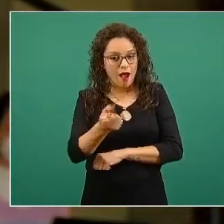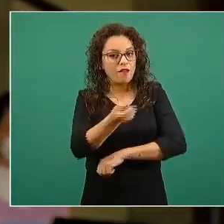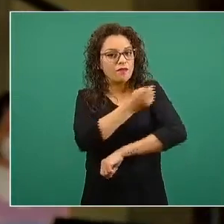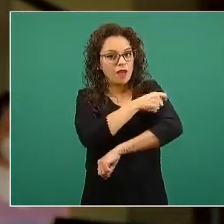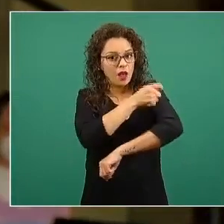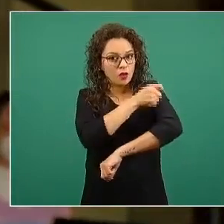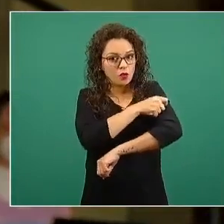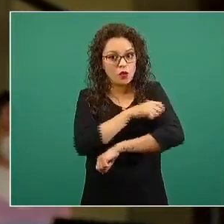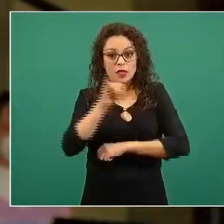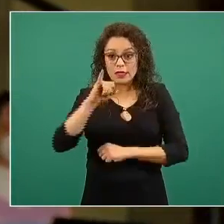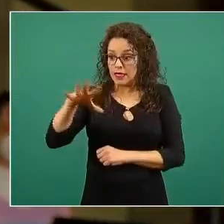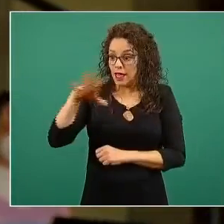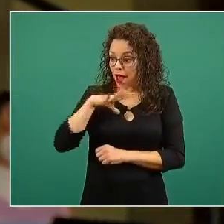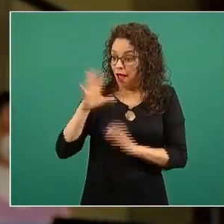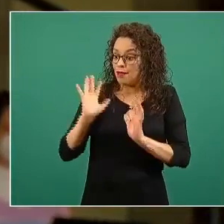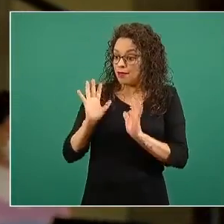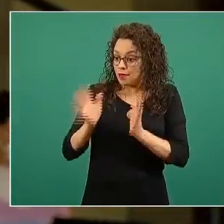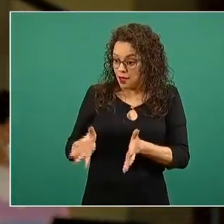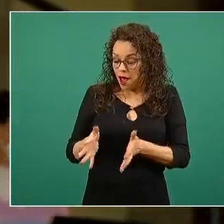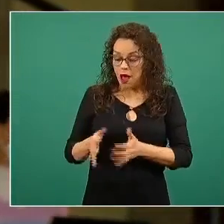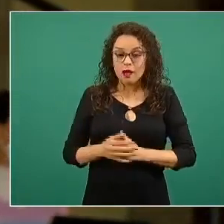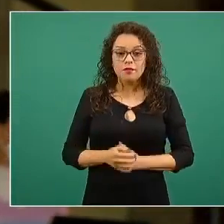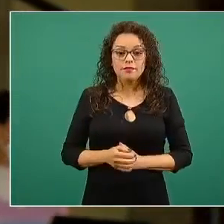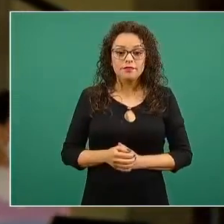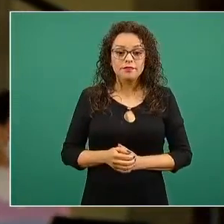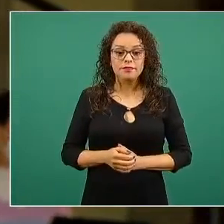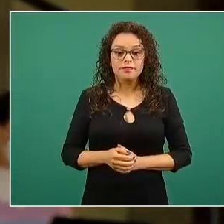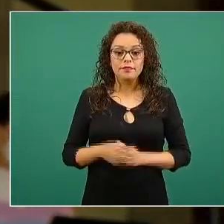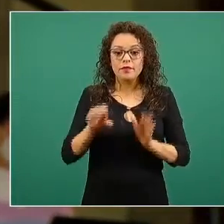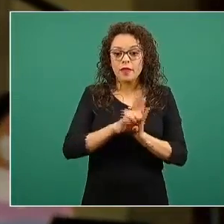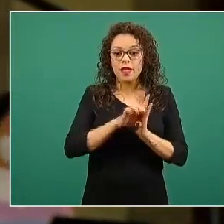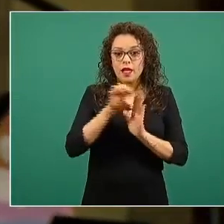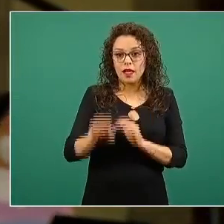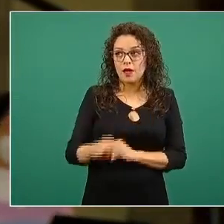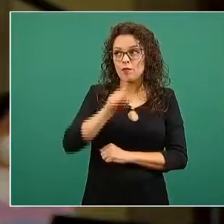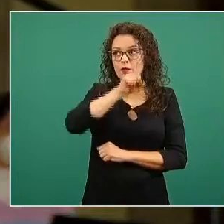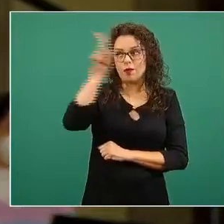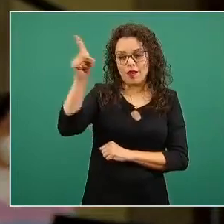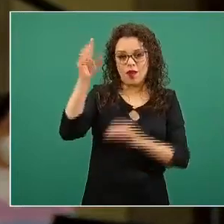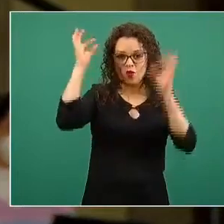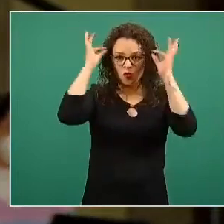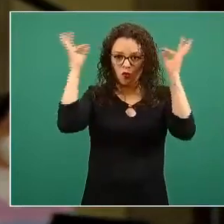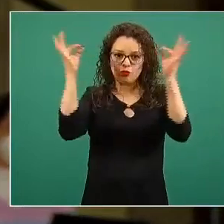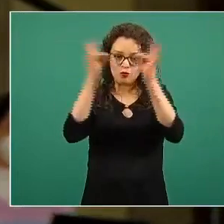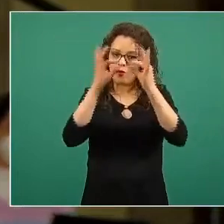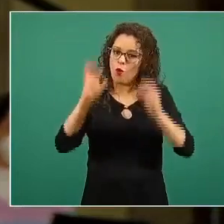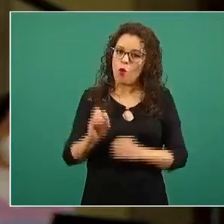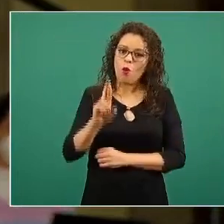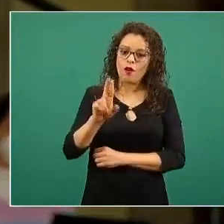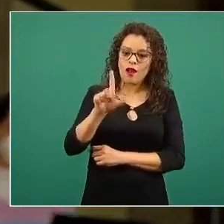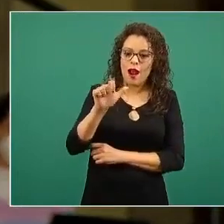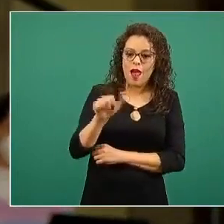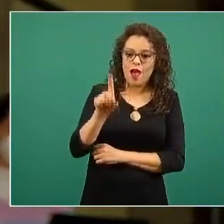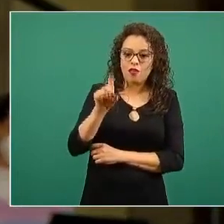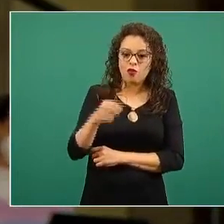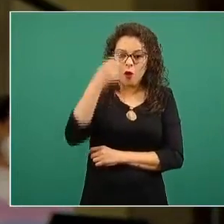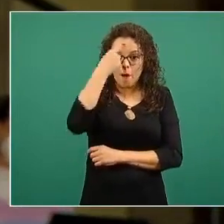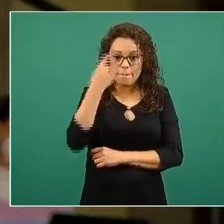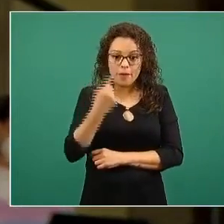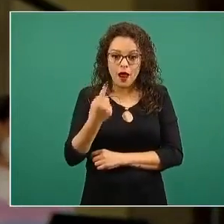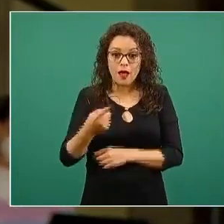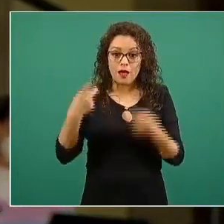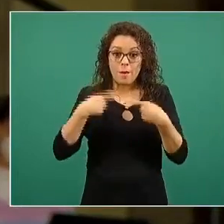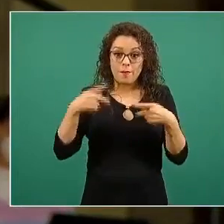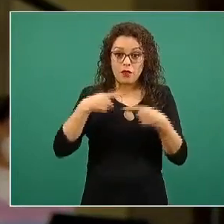teniendo disponibles, como lo está haciendo el consulado en Orlando, para que las personas en el exterior